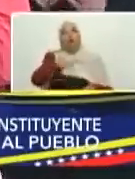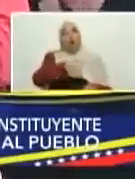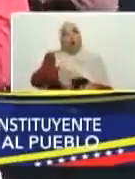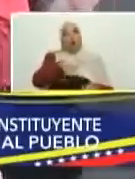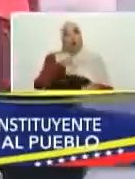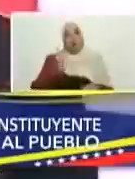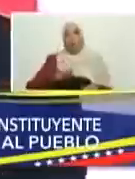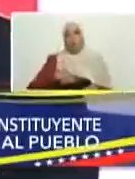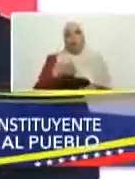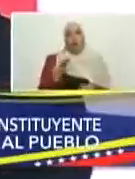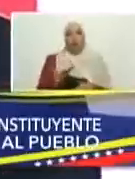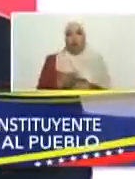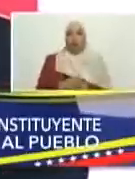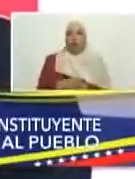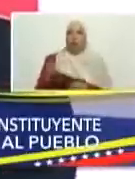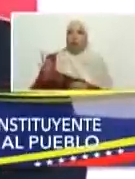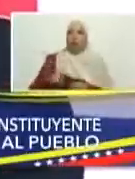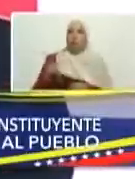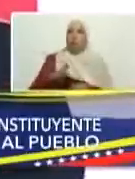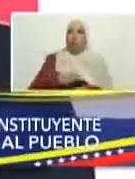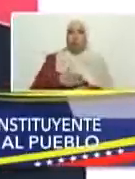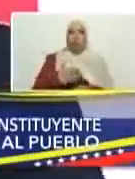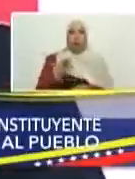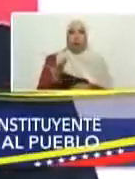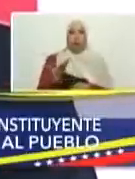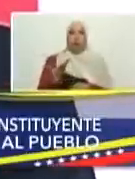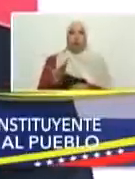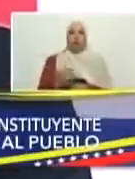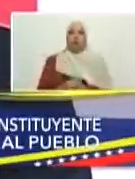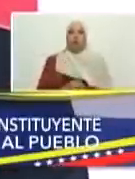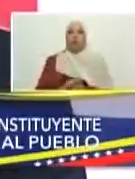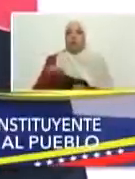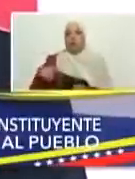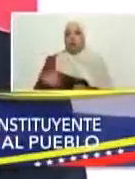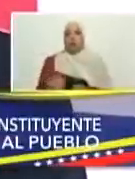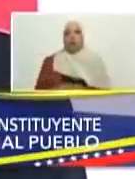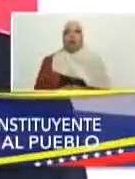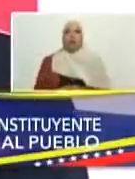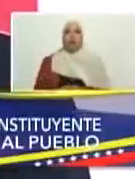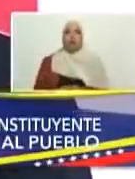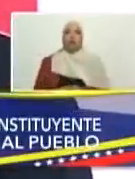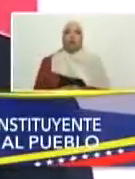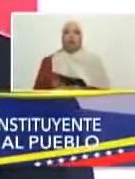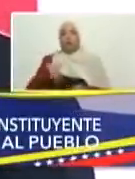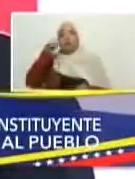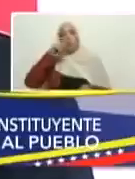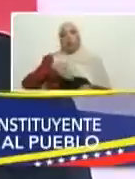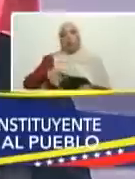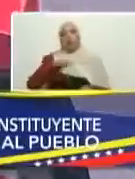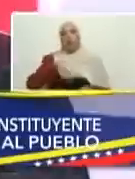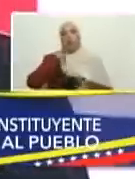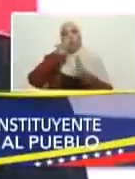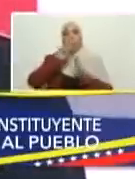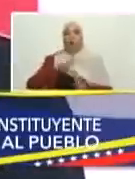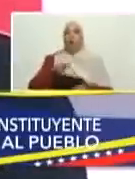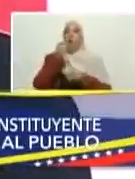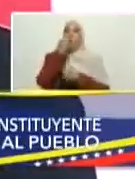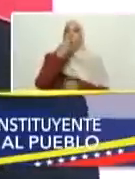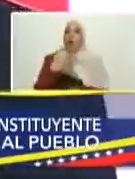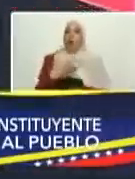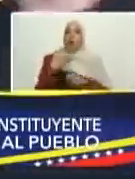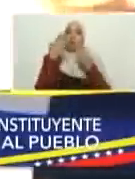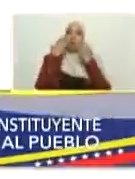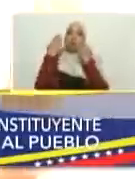no podrán, jamás podrán crear una fisura en nosotros, jamás. El pueblo le responderá. Bueno, William